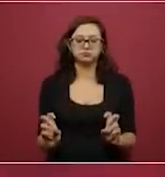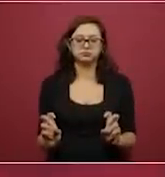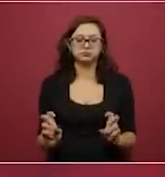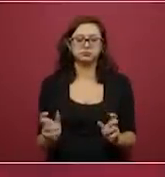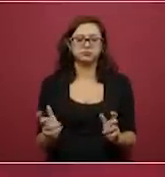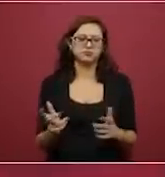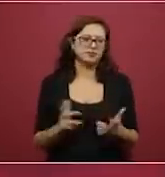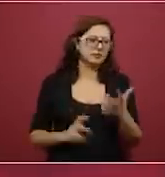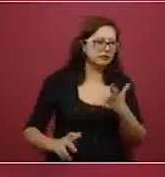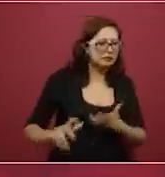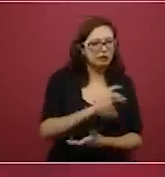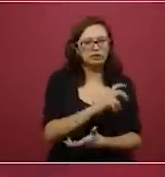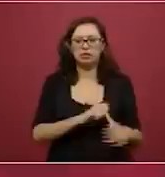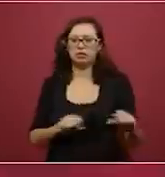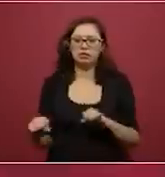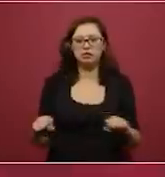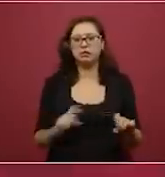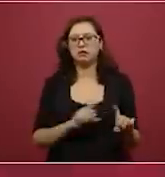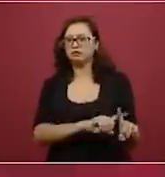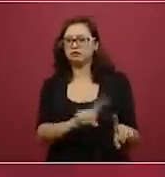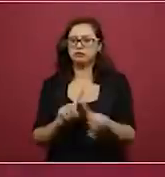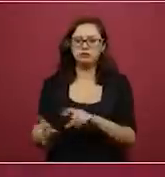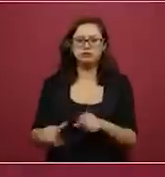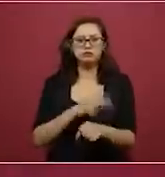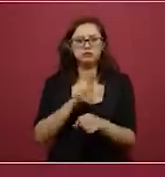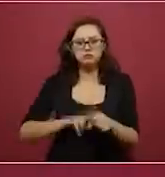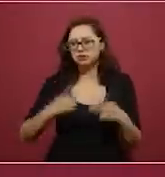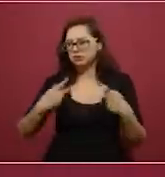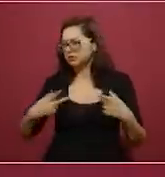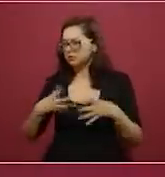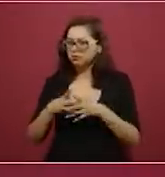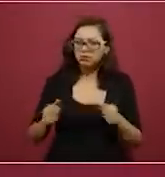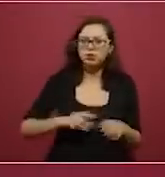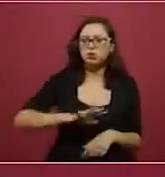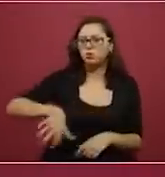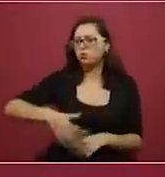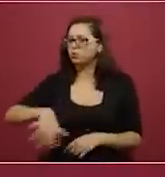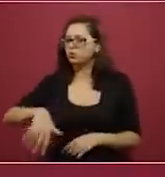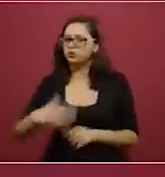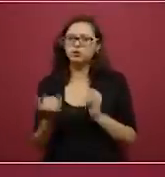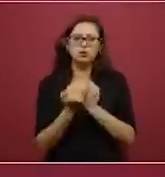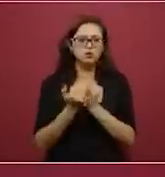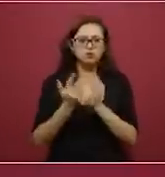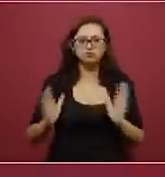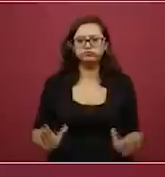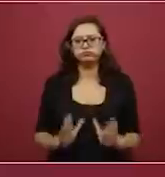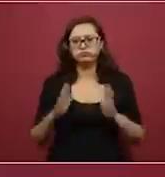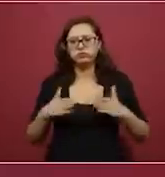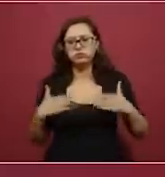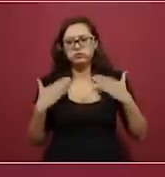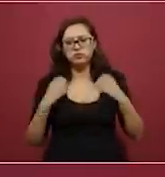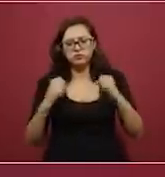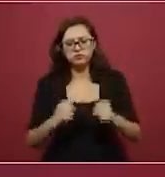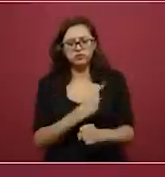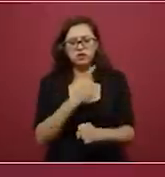desastres naturales busca y rescate medidas de fomento a la confianza y seguridad elaboración de